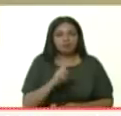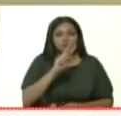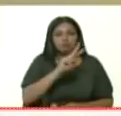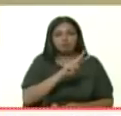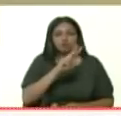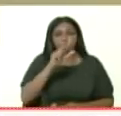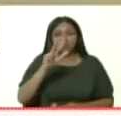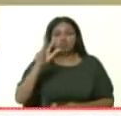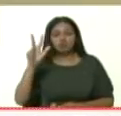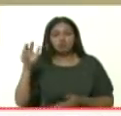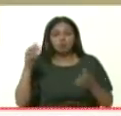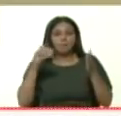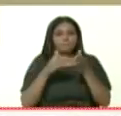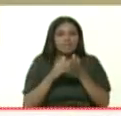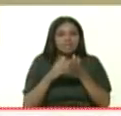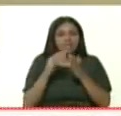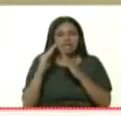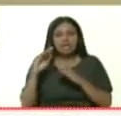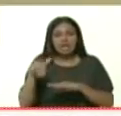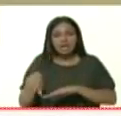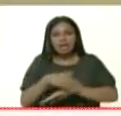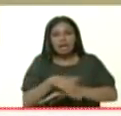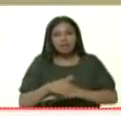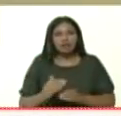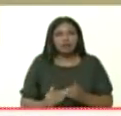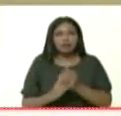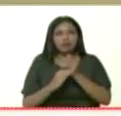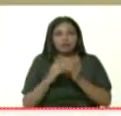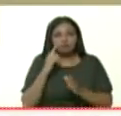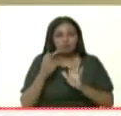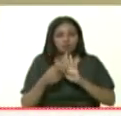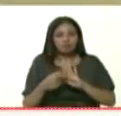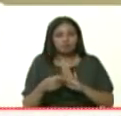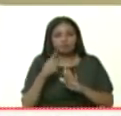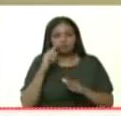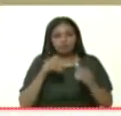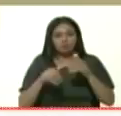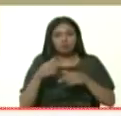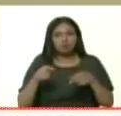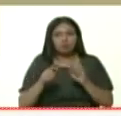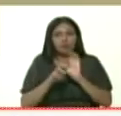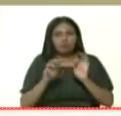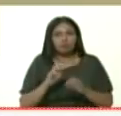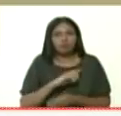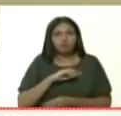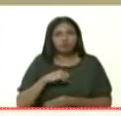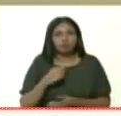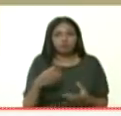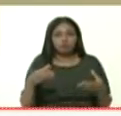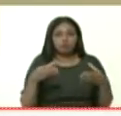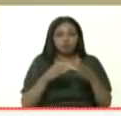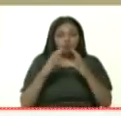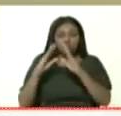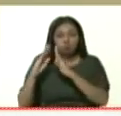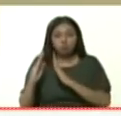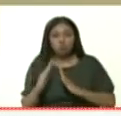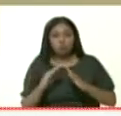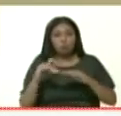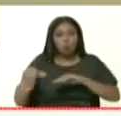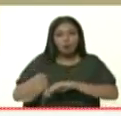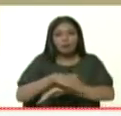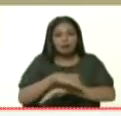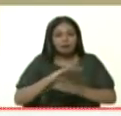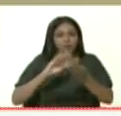288.000 calles, con líderes reconocidos y electos. Nosotros tenemos una organización por calle,